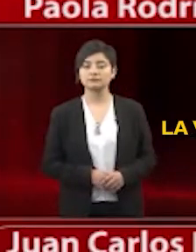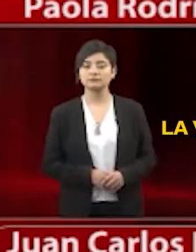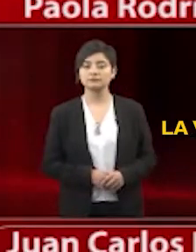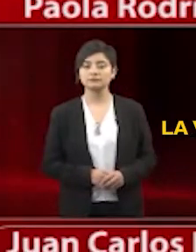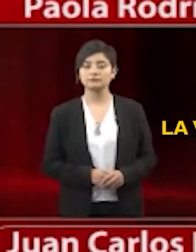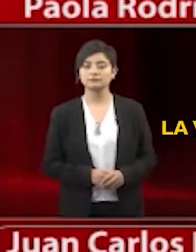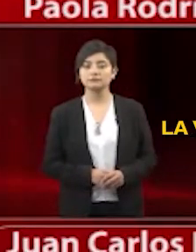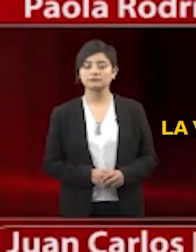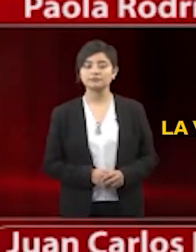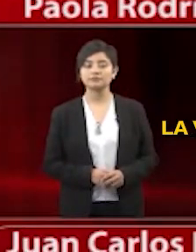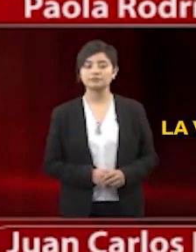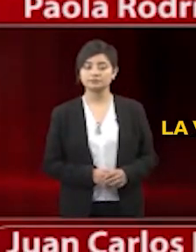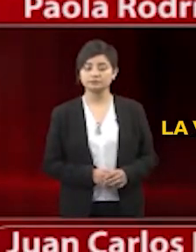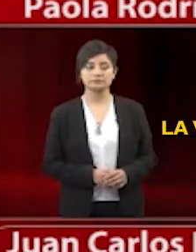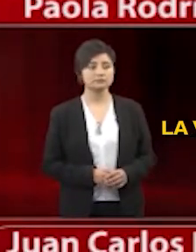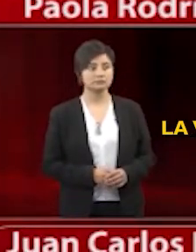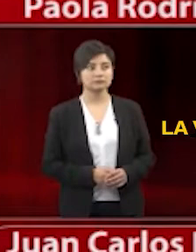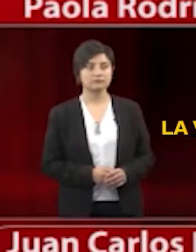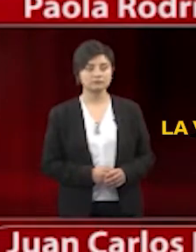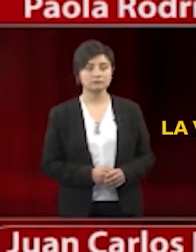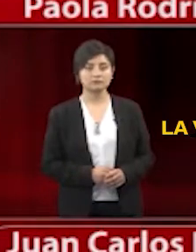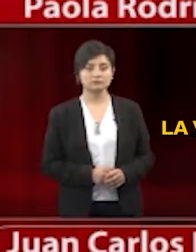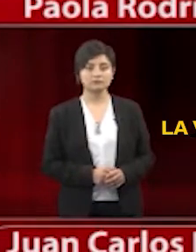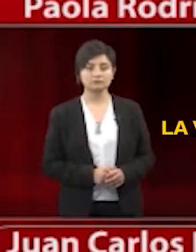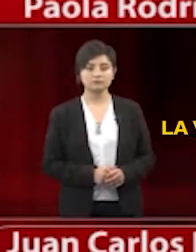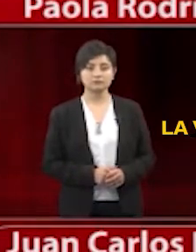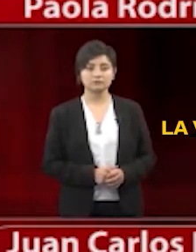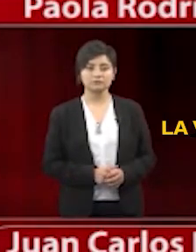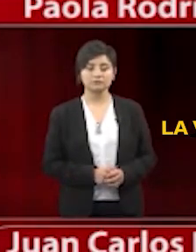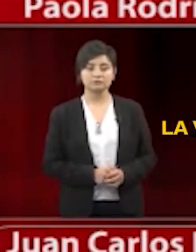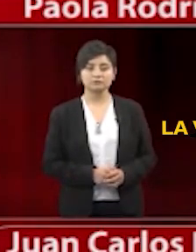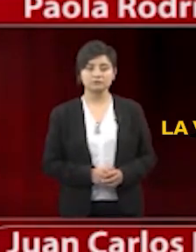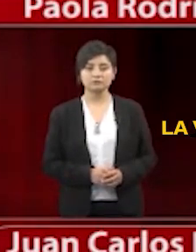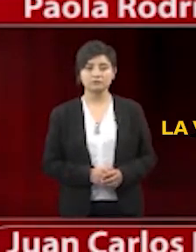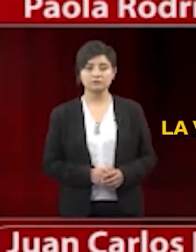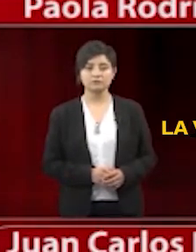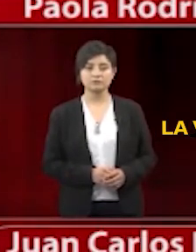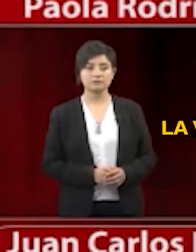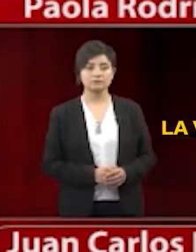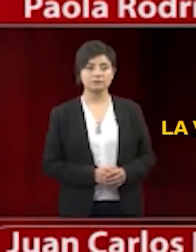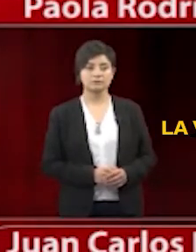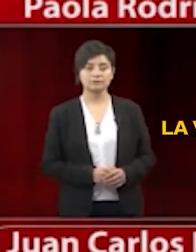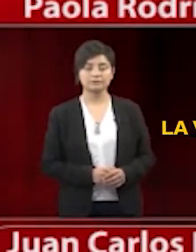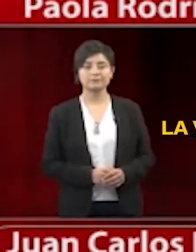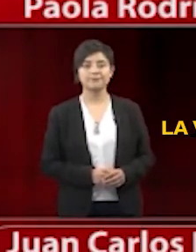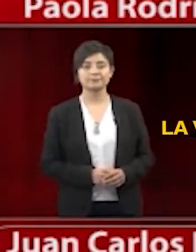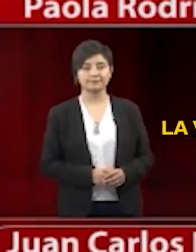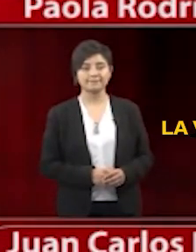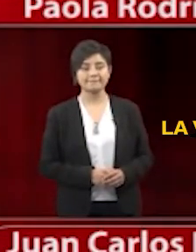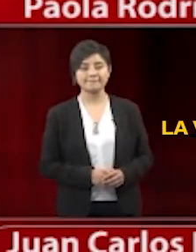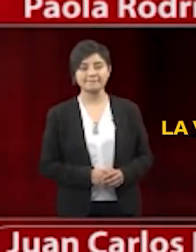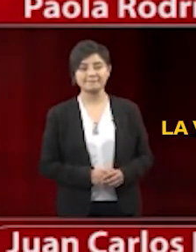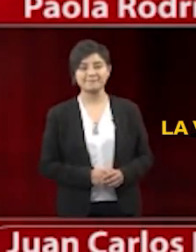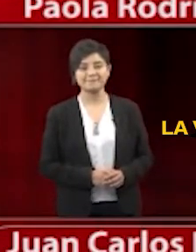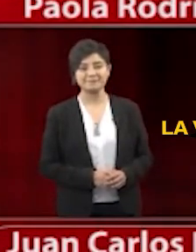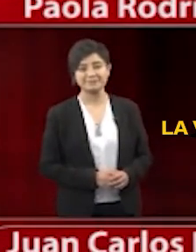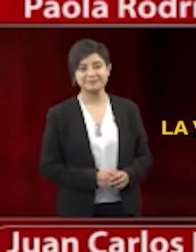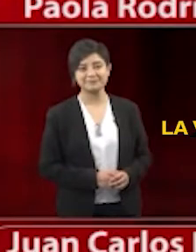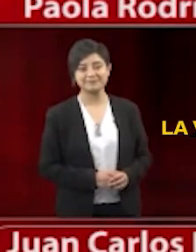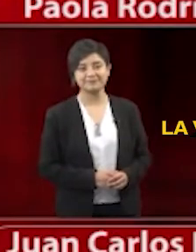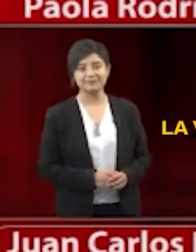obtentores vegetales no certificados en el Código Penal, de esa manera ellos van abriendo la compuerta para